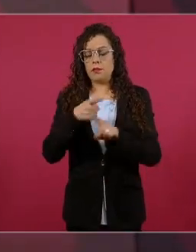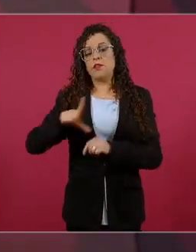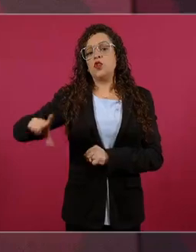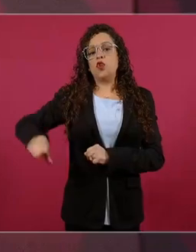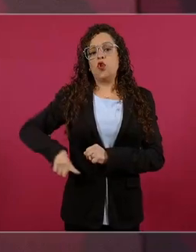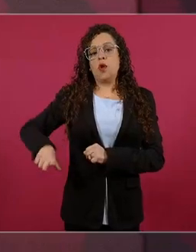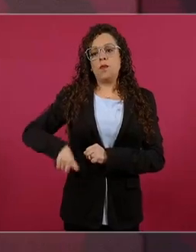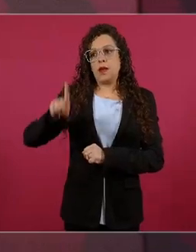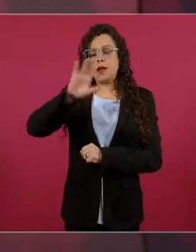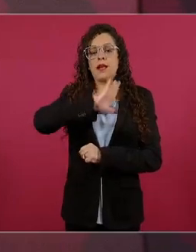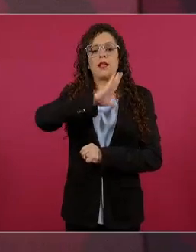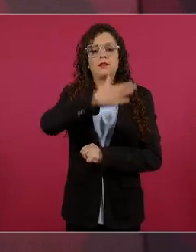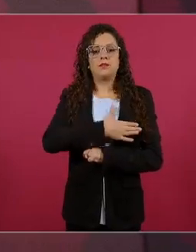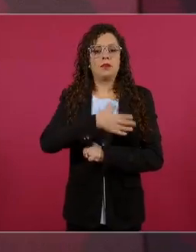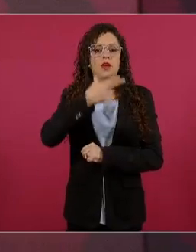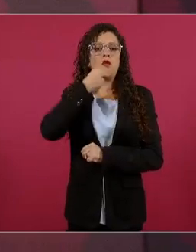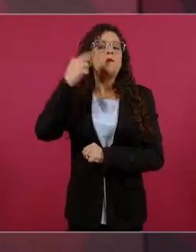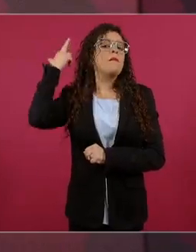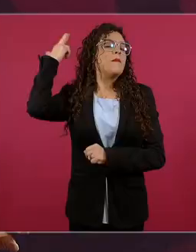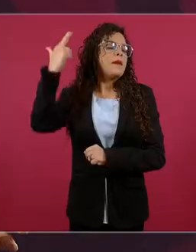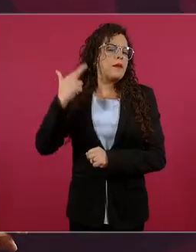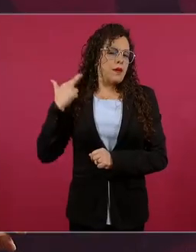rey, pero